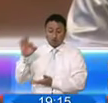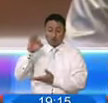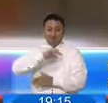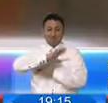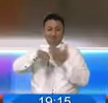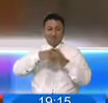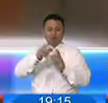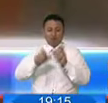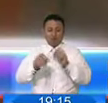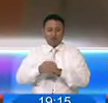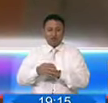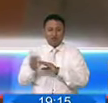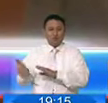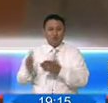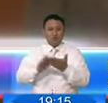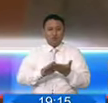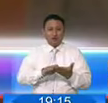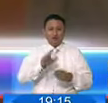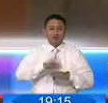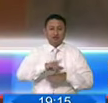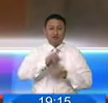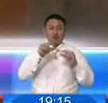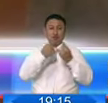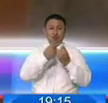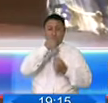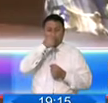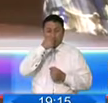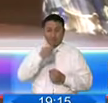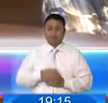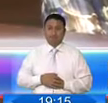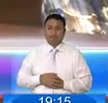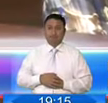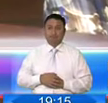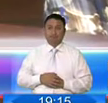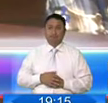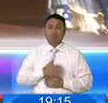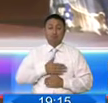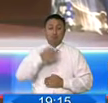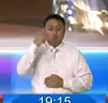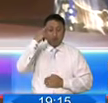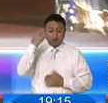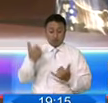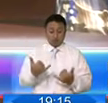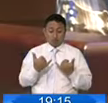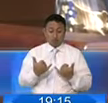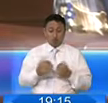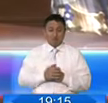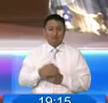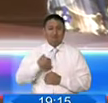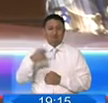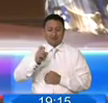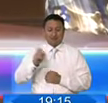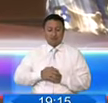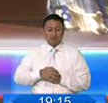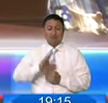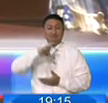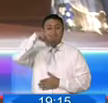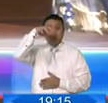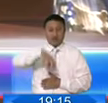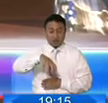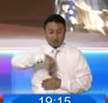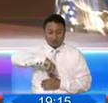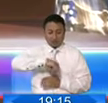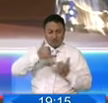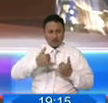todos los caídos en fronteras en manos del narcoterrorismo creemos que hoy más que nunca es necesario que el estado empiece